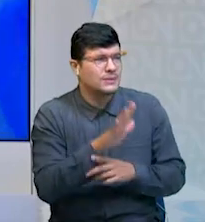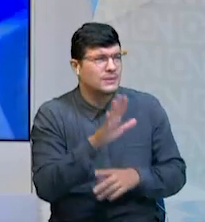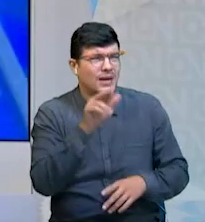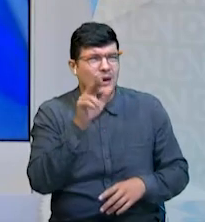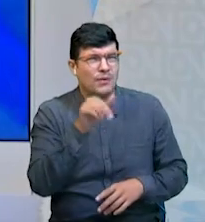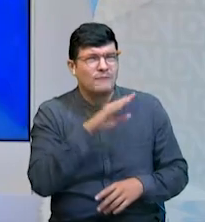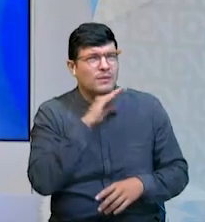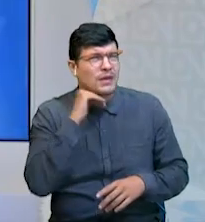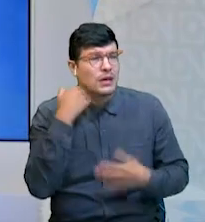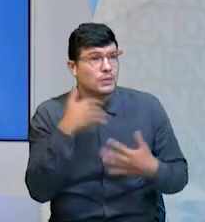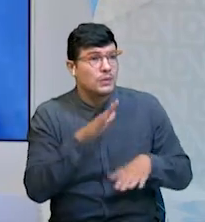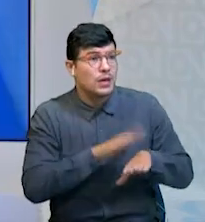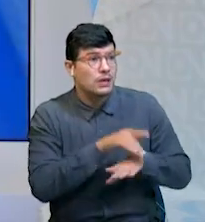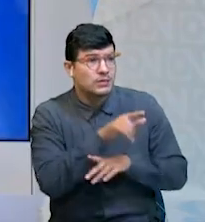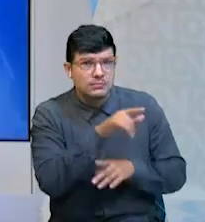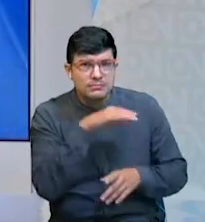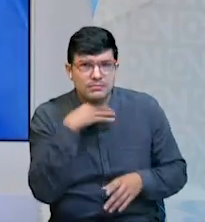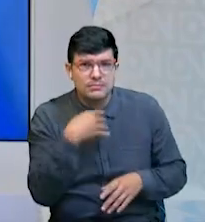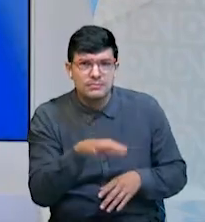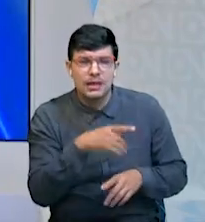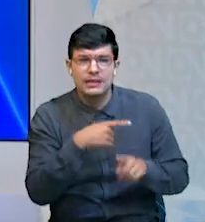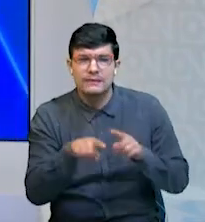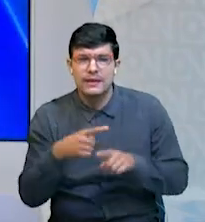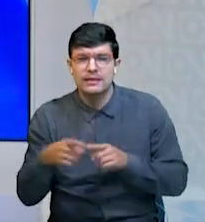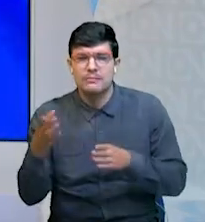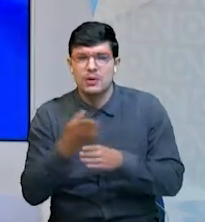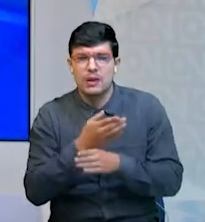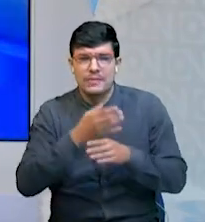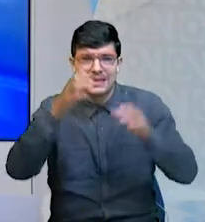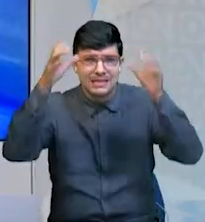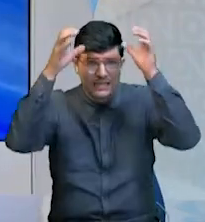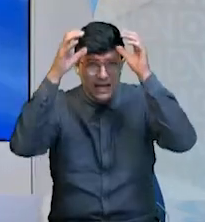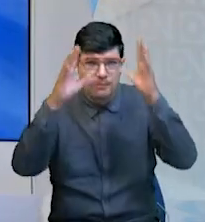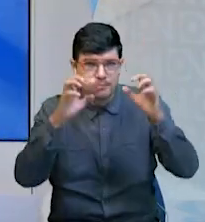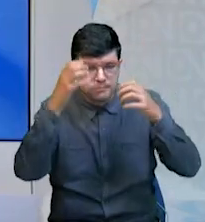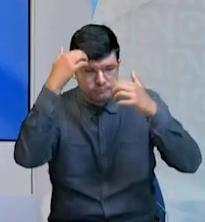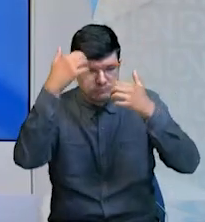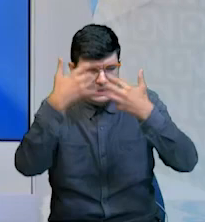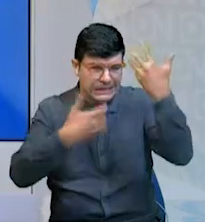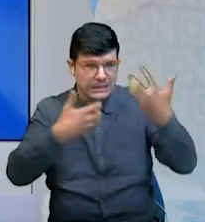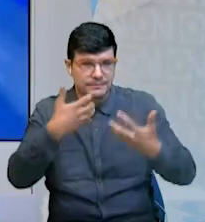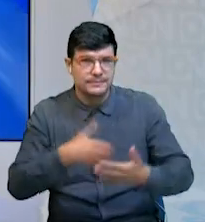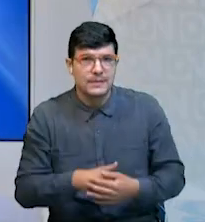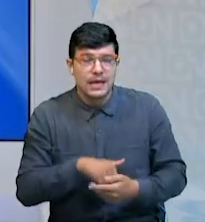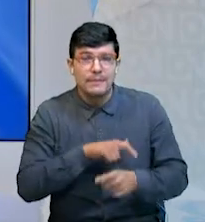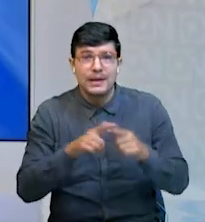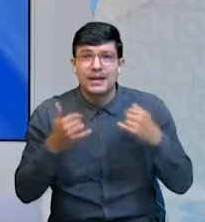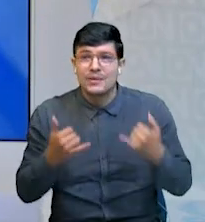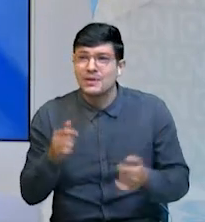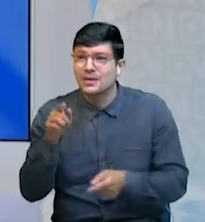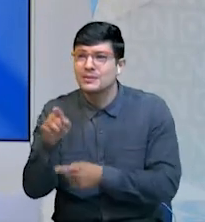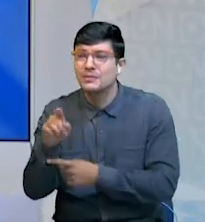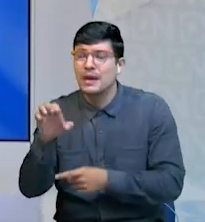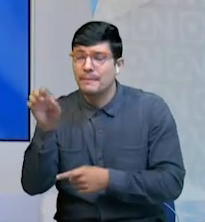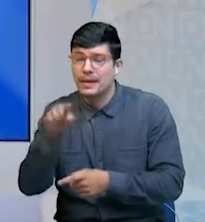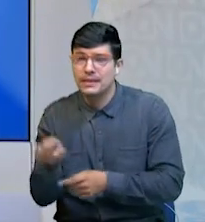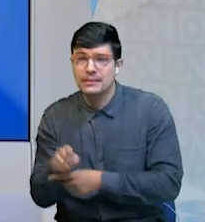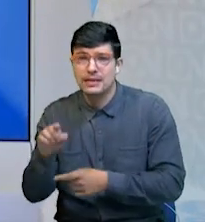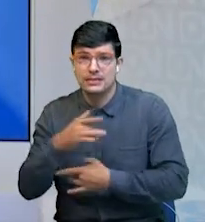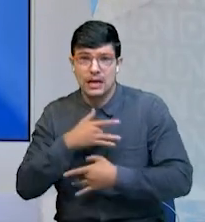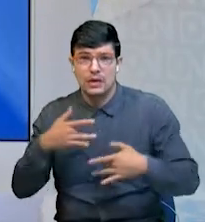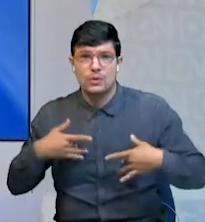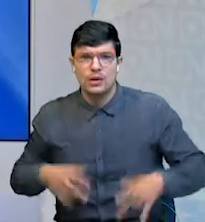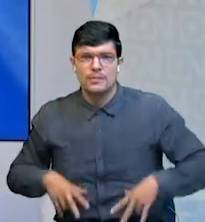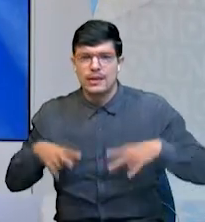extraño síndrome que genera en ella múltiples convulsiones. Pues su EPS Salud Vida no ha autorizado los exámenes que la menor requiere.